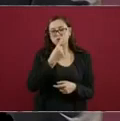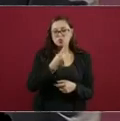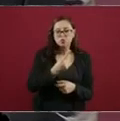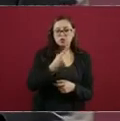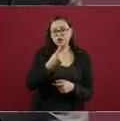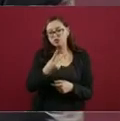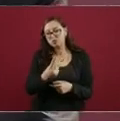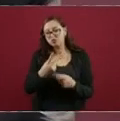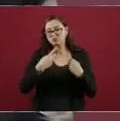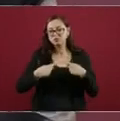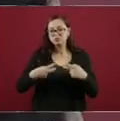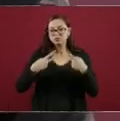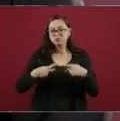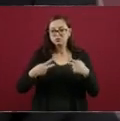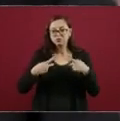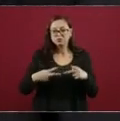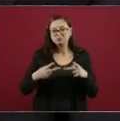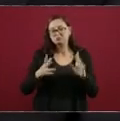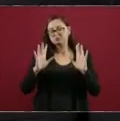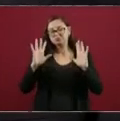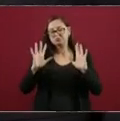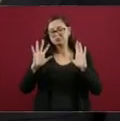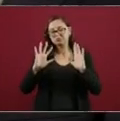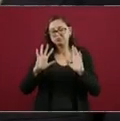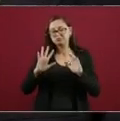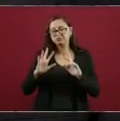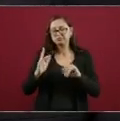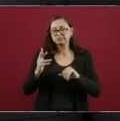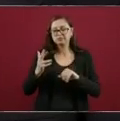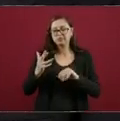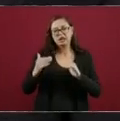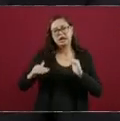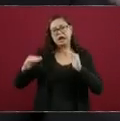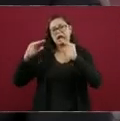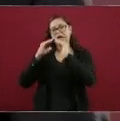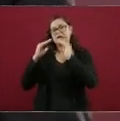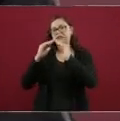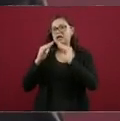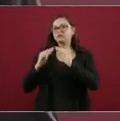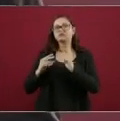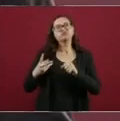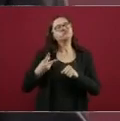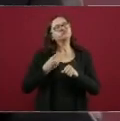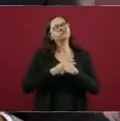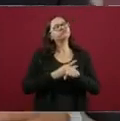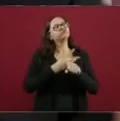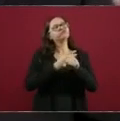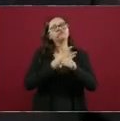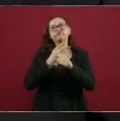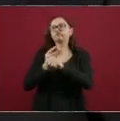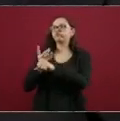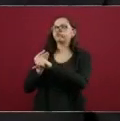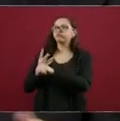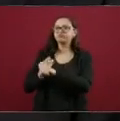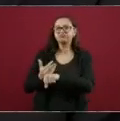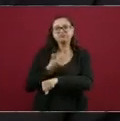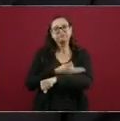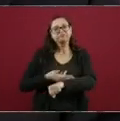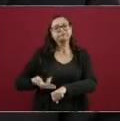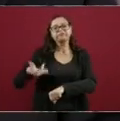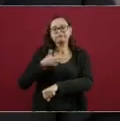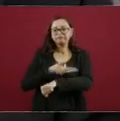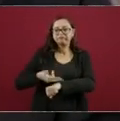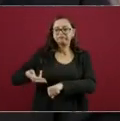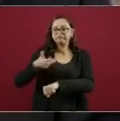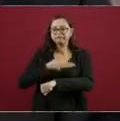eh organizaban en sus domicilios o en algún sitio